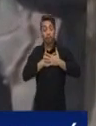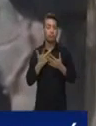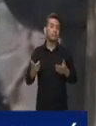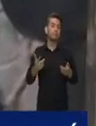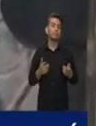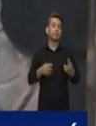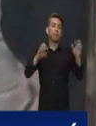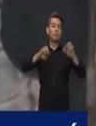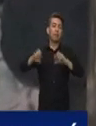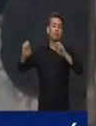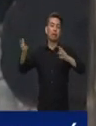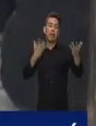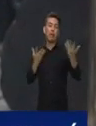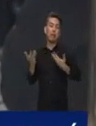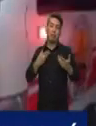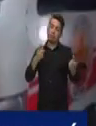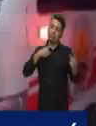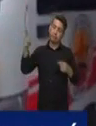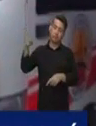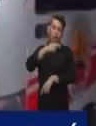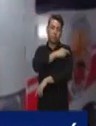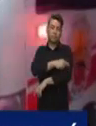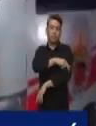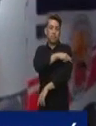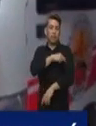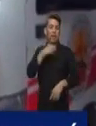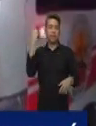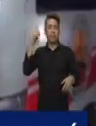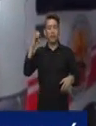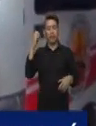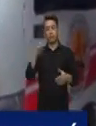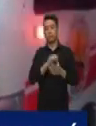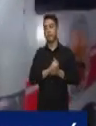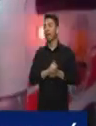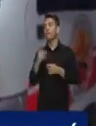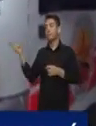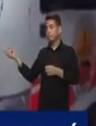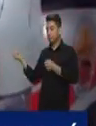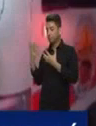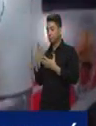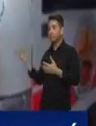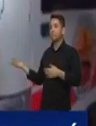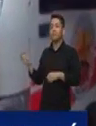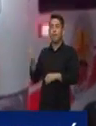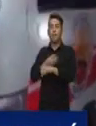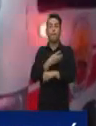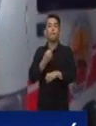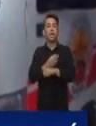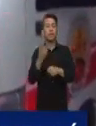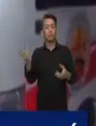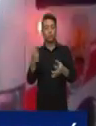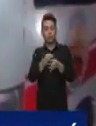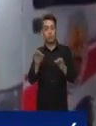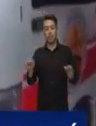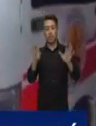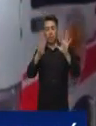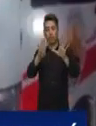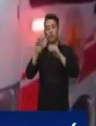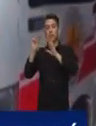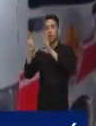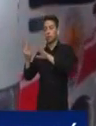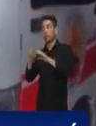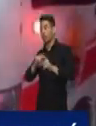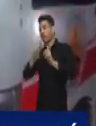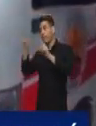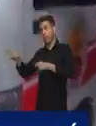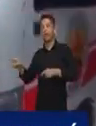la emergencia del Hospital Nacional. Bomberos voluntarios de la 98 Compañía acuden a un hecho de tránsito en el kilómetro 117